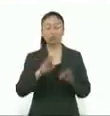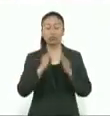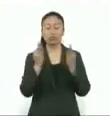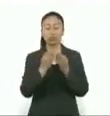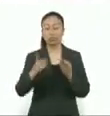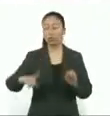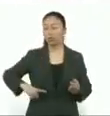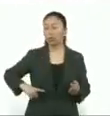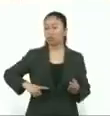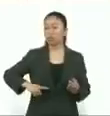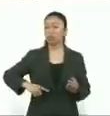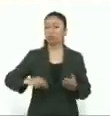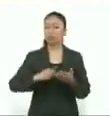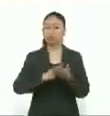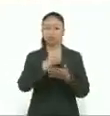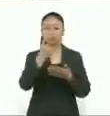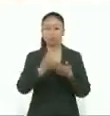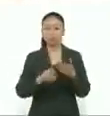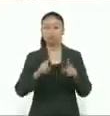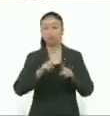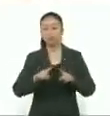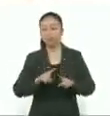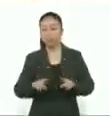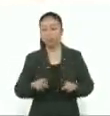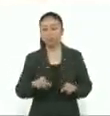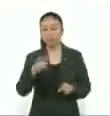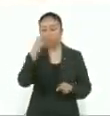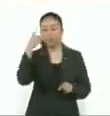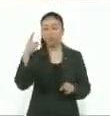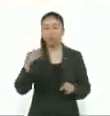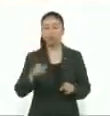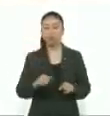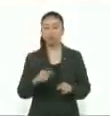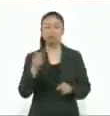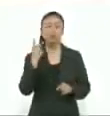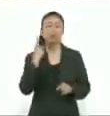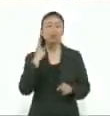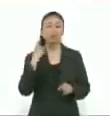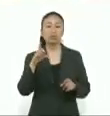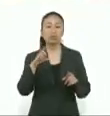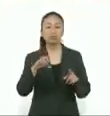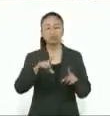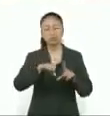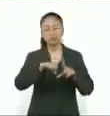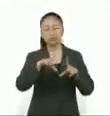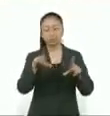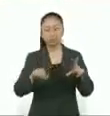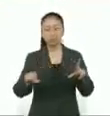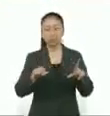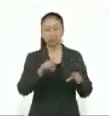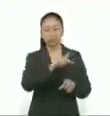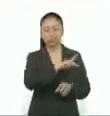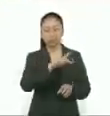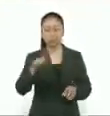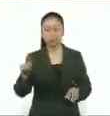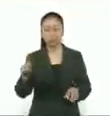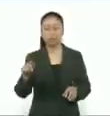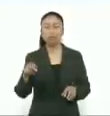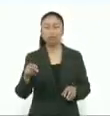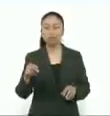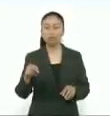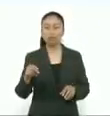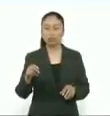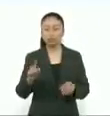la regeneración de la vida pública y de la política. Queremos llegar hasta la raíz para